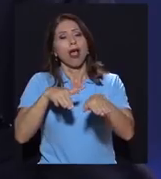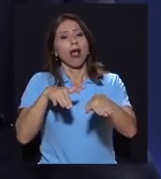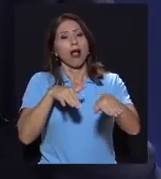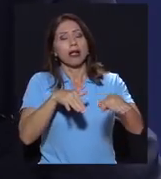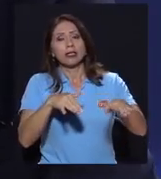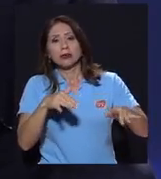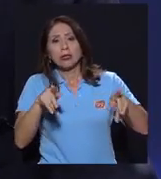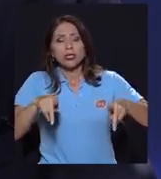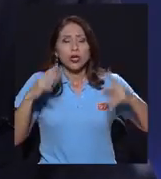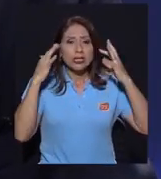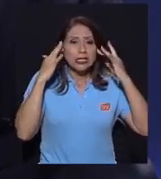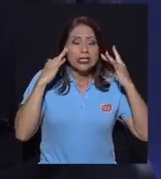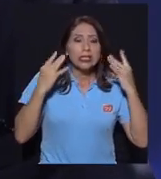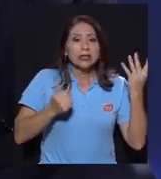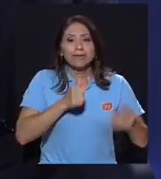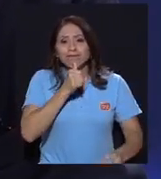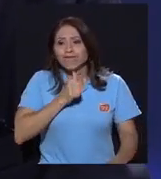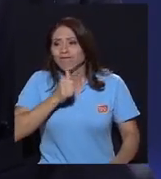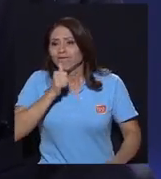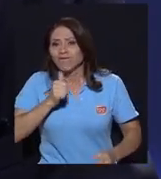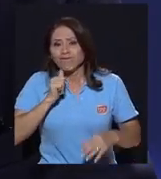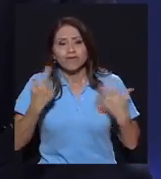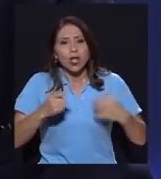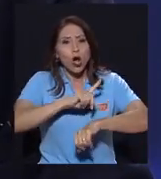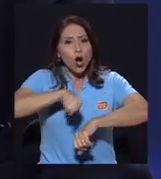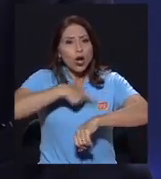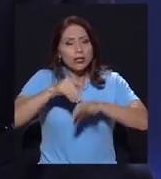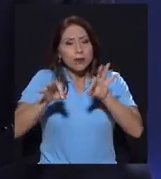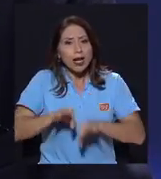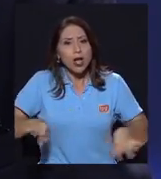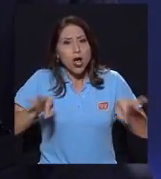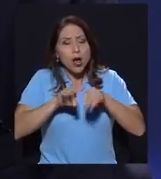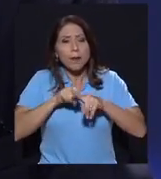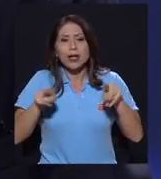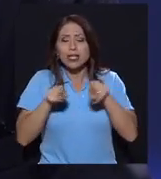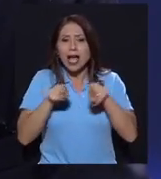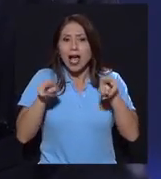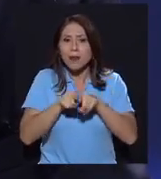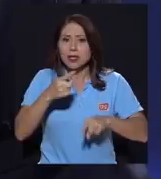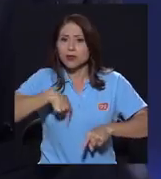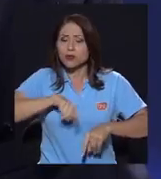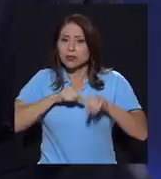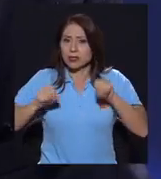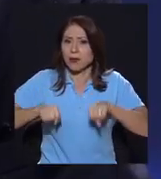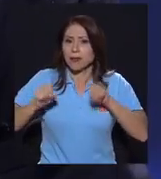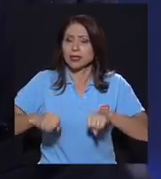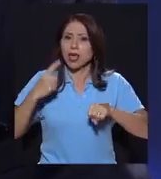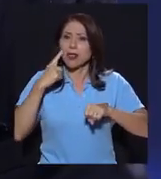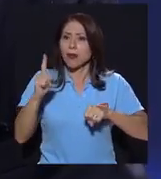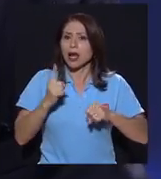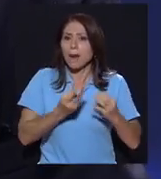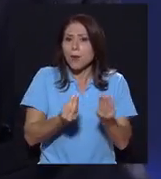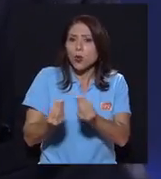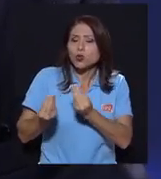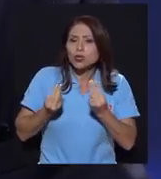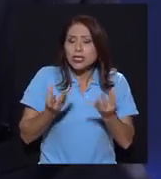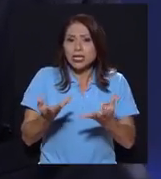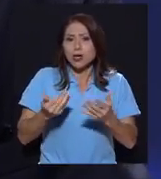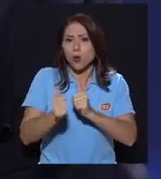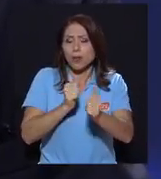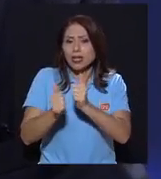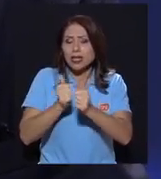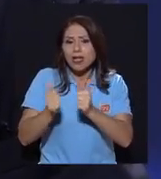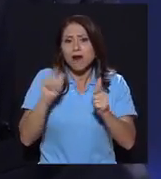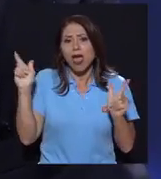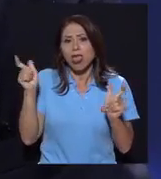o las valiosísimas de tiempo a la gente pero además afectando nuestra capacidad para producir nuestra capacidad